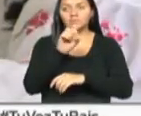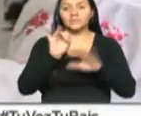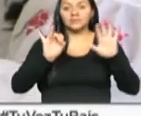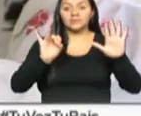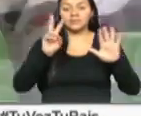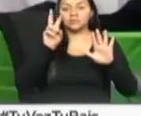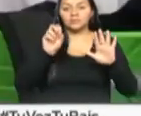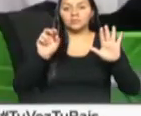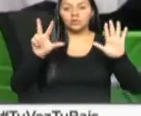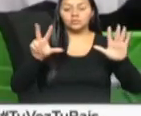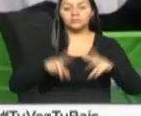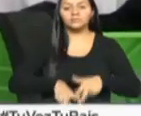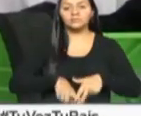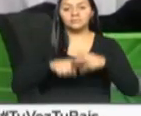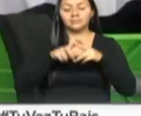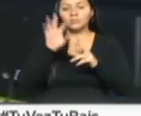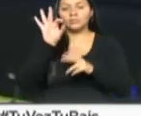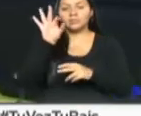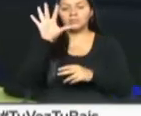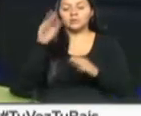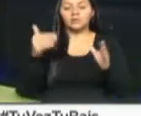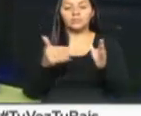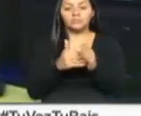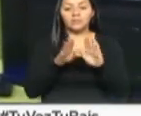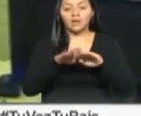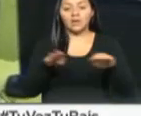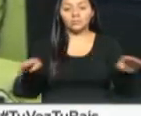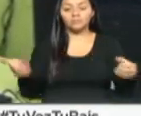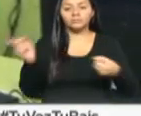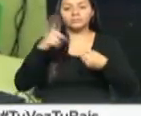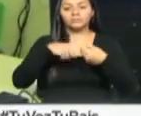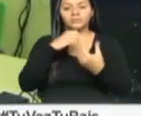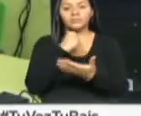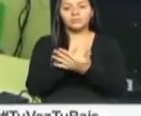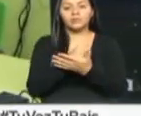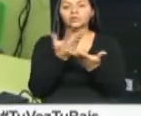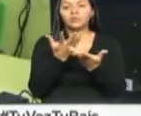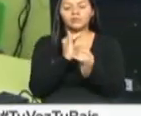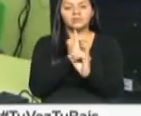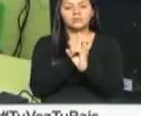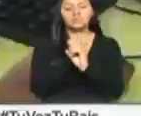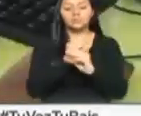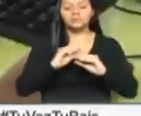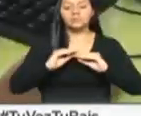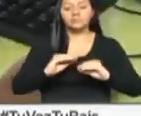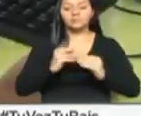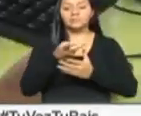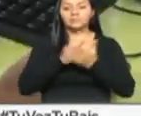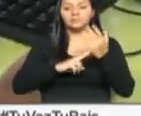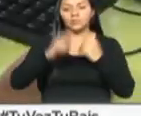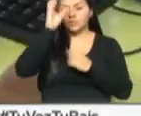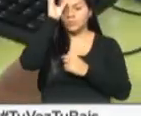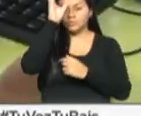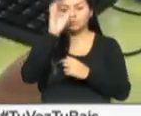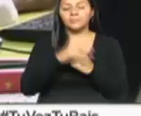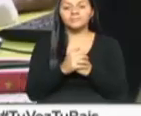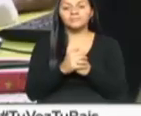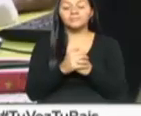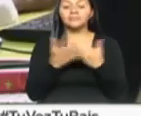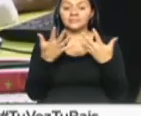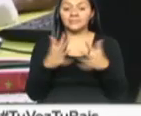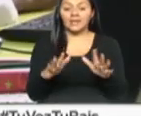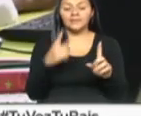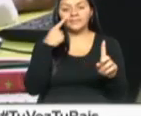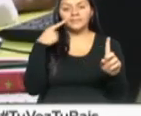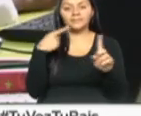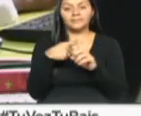del régimen, 95.000 estudiantes se matricularon en instituciones educativas interculturales bilingües. Hoy en día,